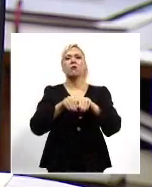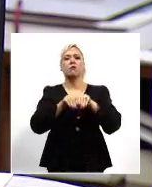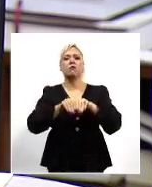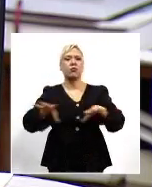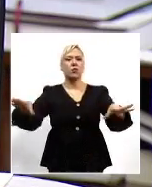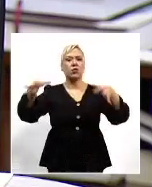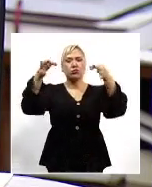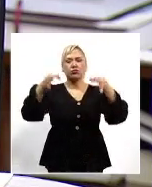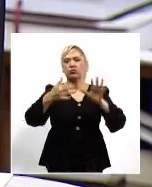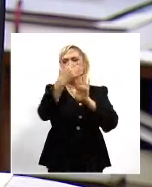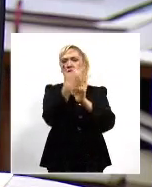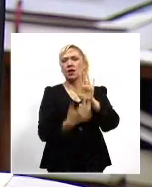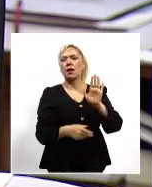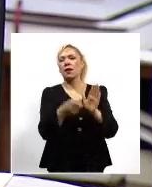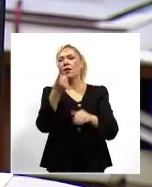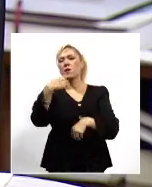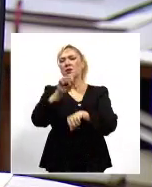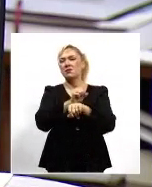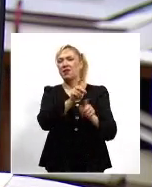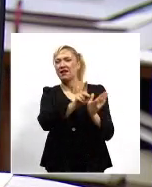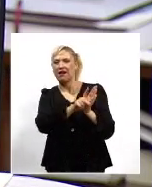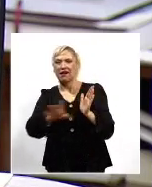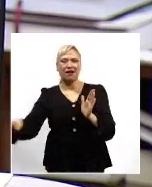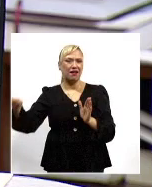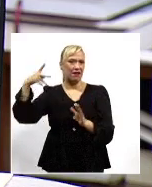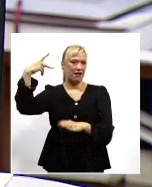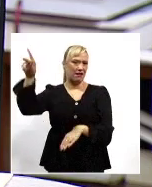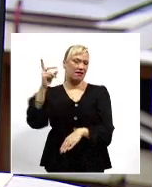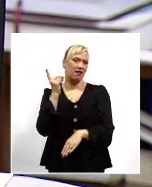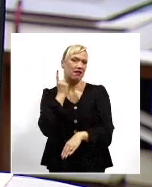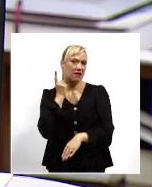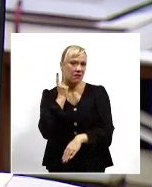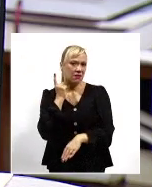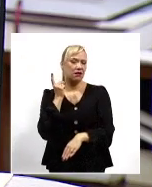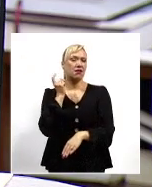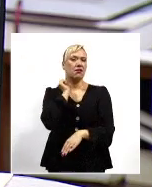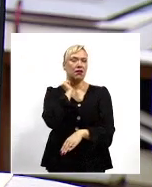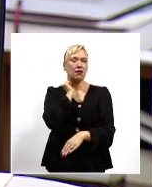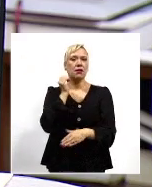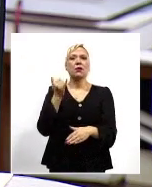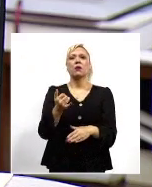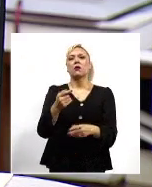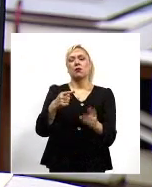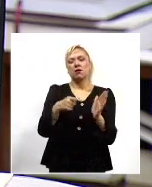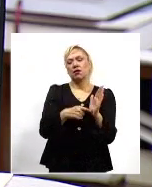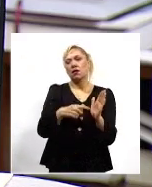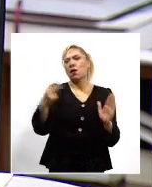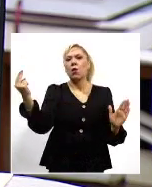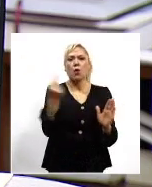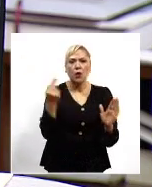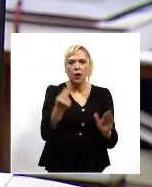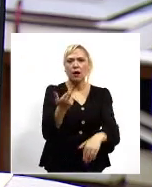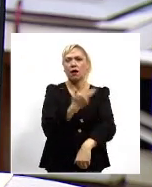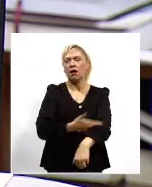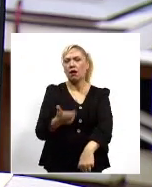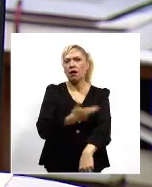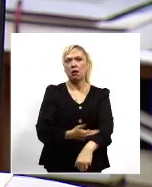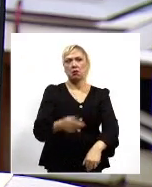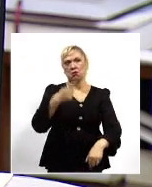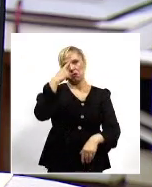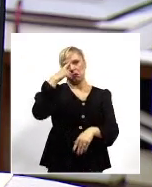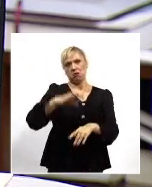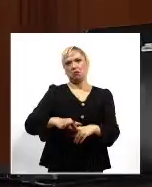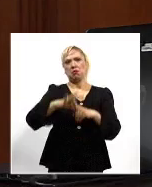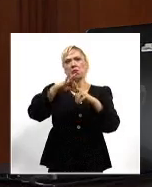en la Gaceta Parlamentaria, la dispensa de los trámites por urgencia y la dictaminación no implican necesariamente un